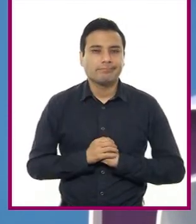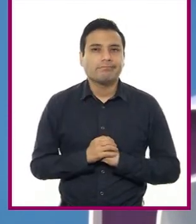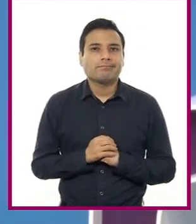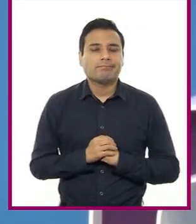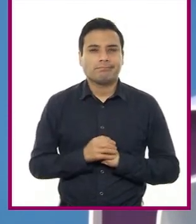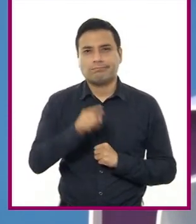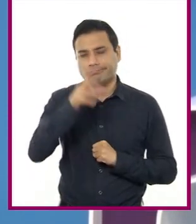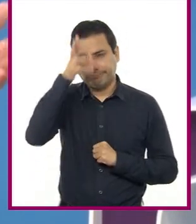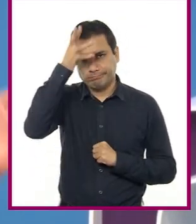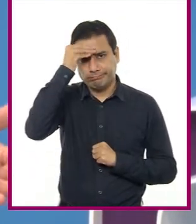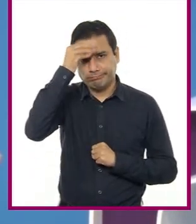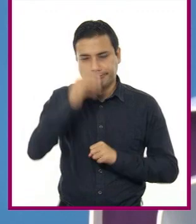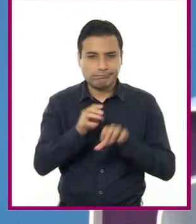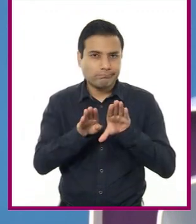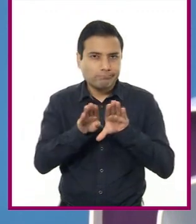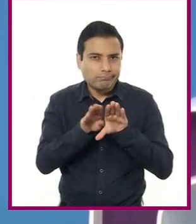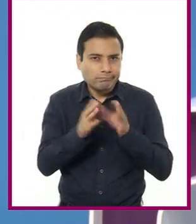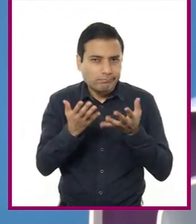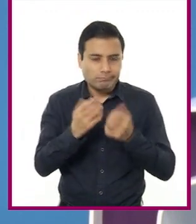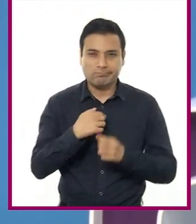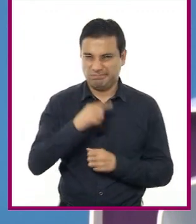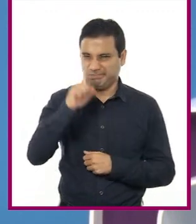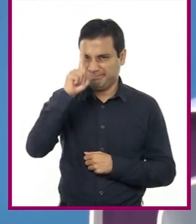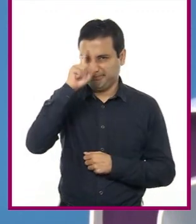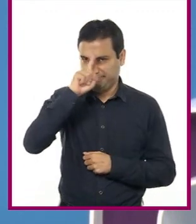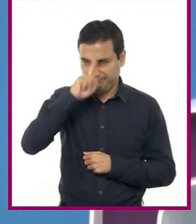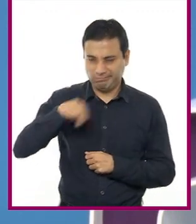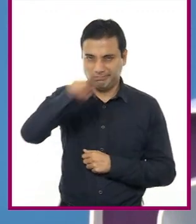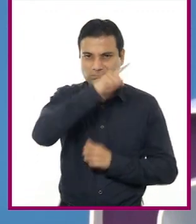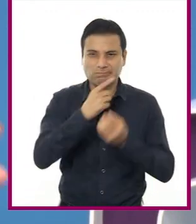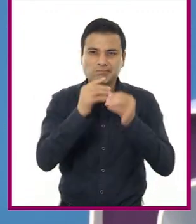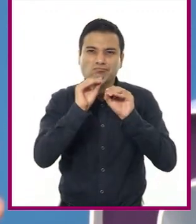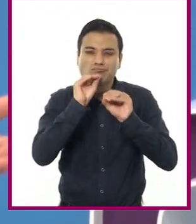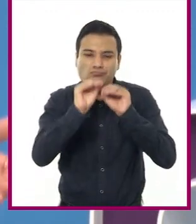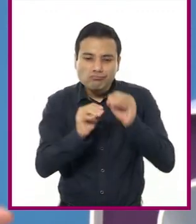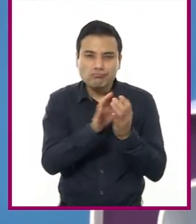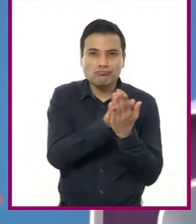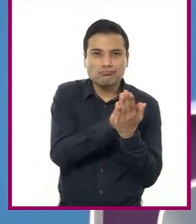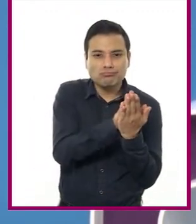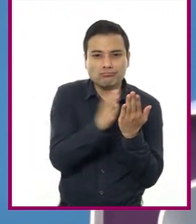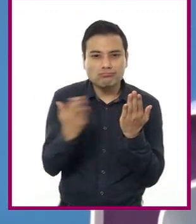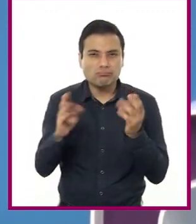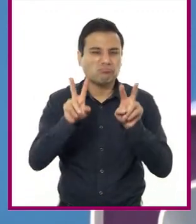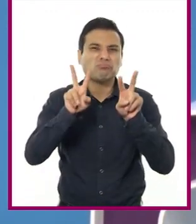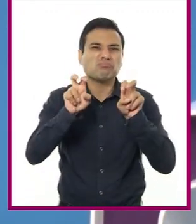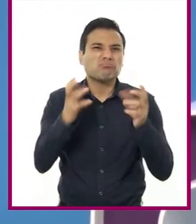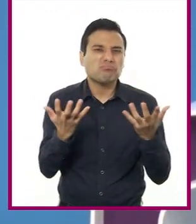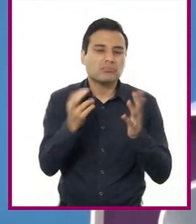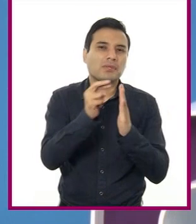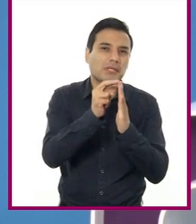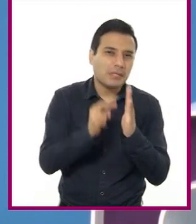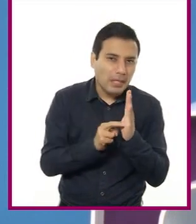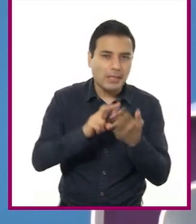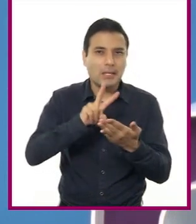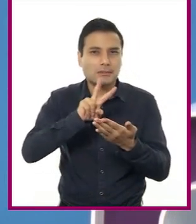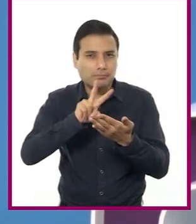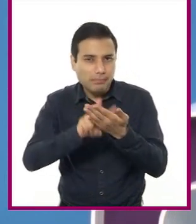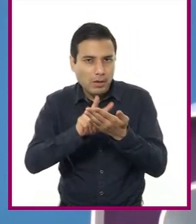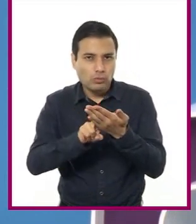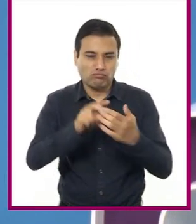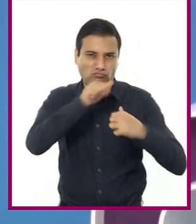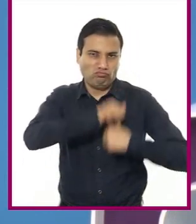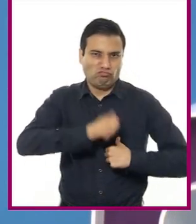su aprendizaje, les sugerimos diseñar un tríptico informativo acerca de los principios y valores que la